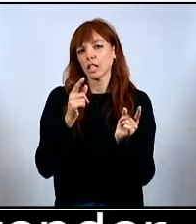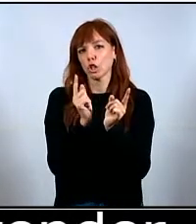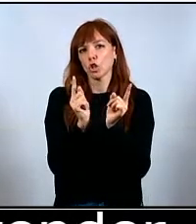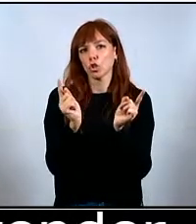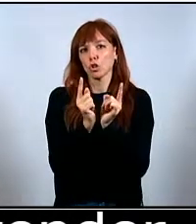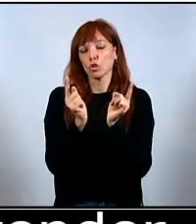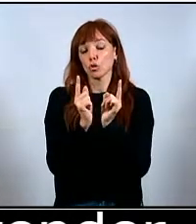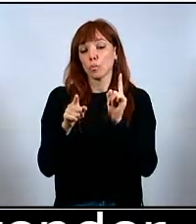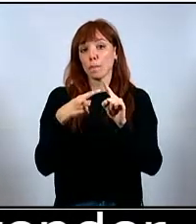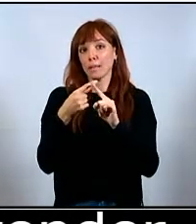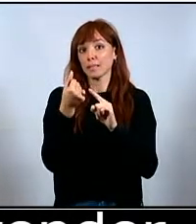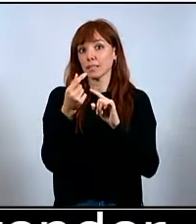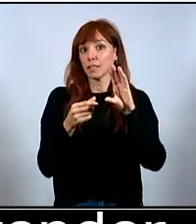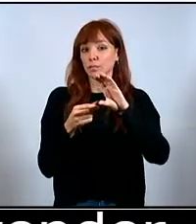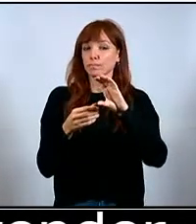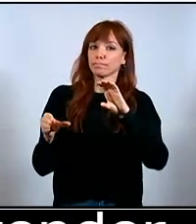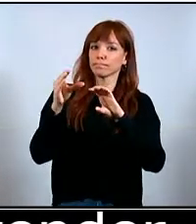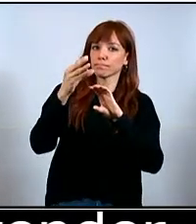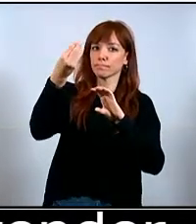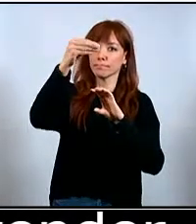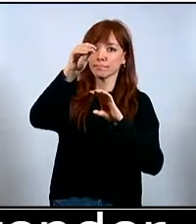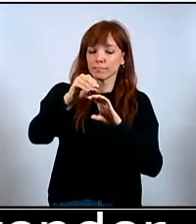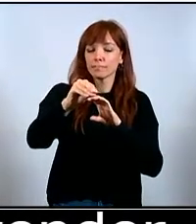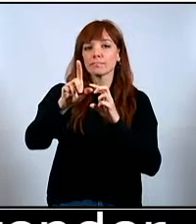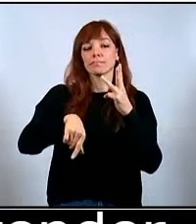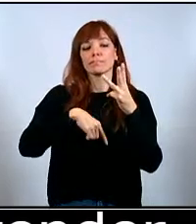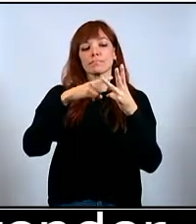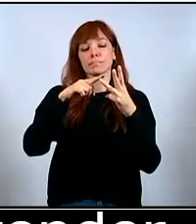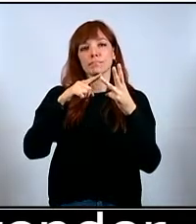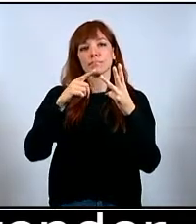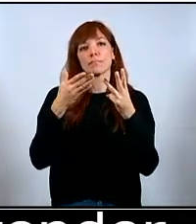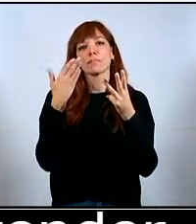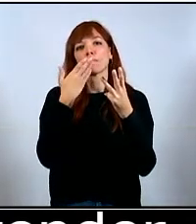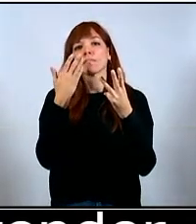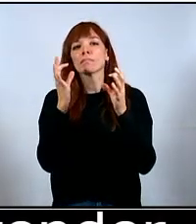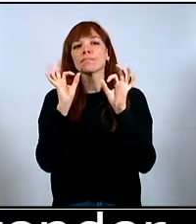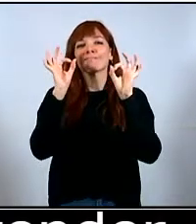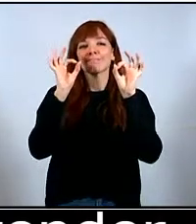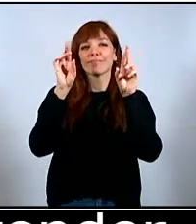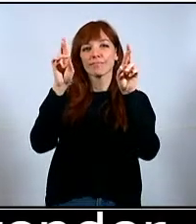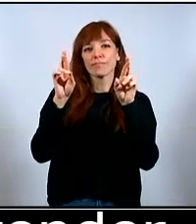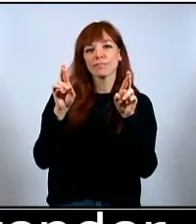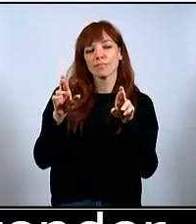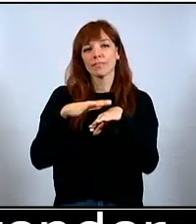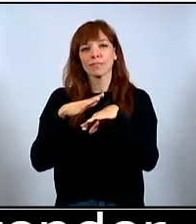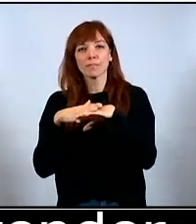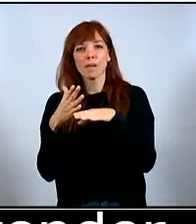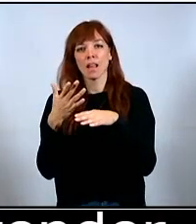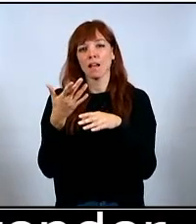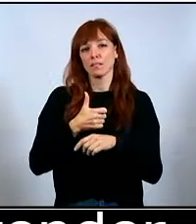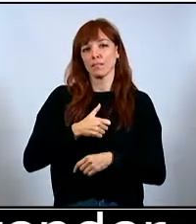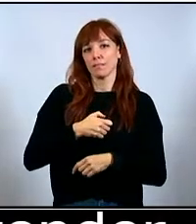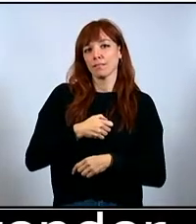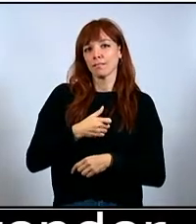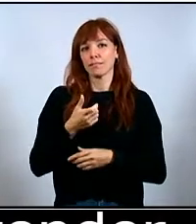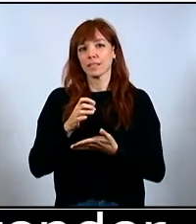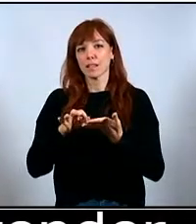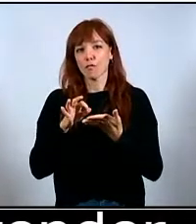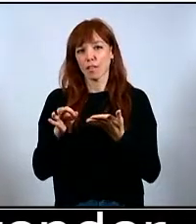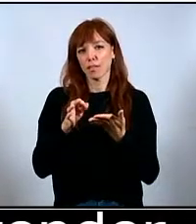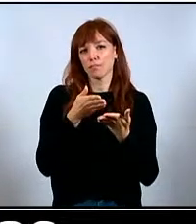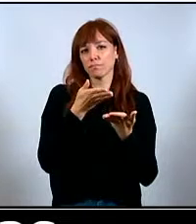las prestaciones, crear nuevas plazas residenciales para dependientes y servicios de teleasistencia avanzada, así